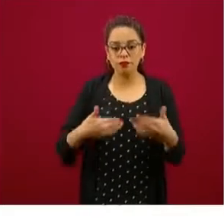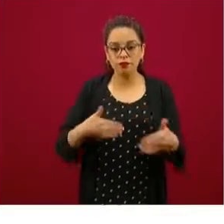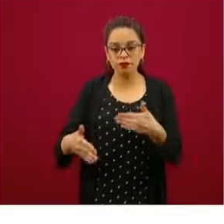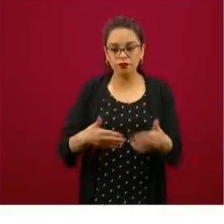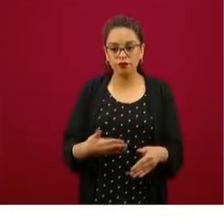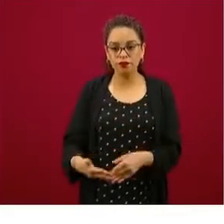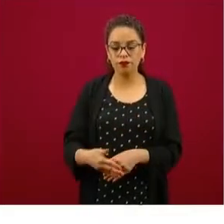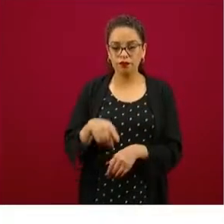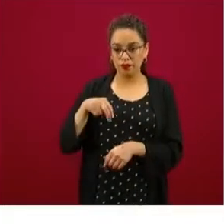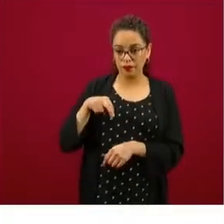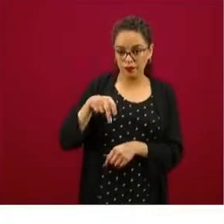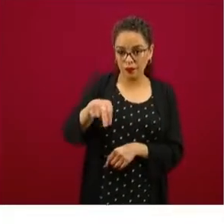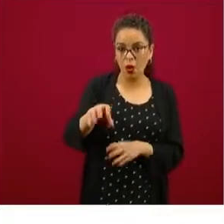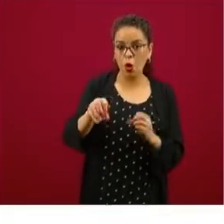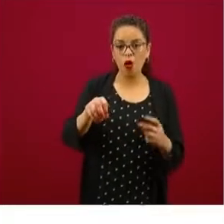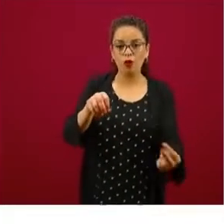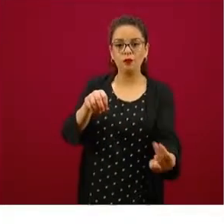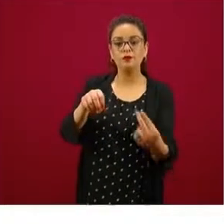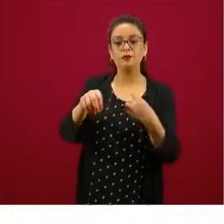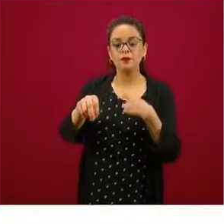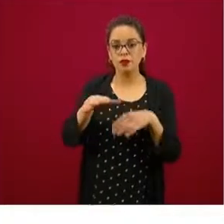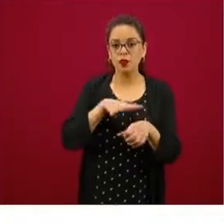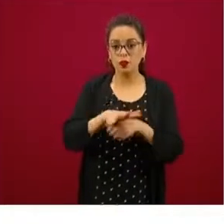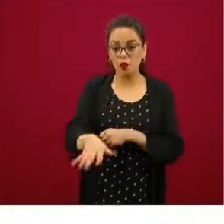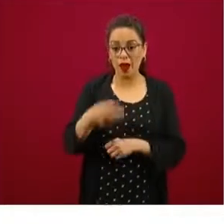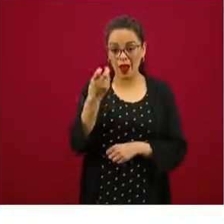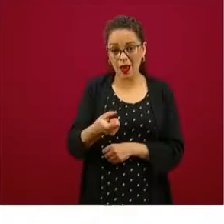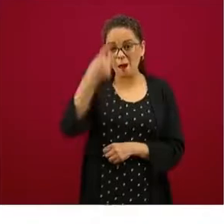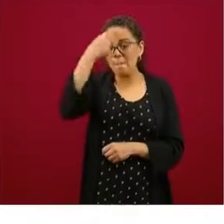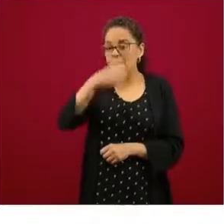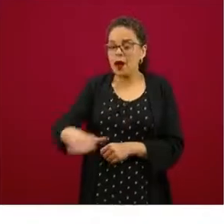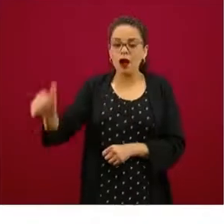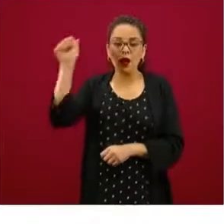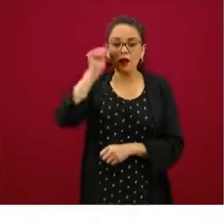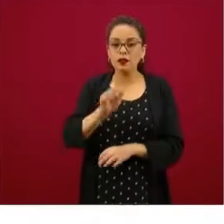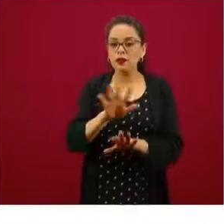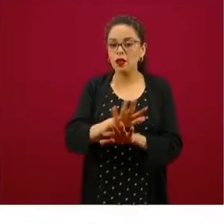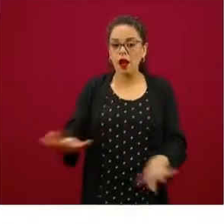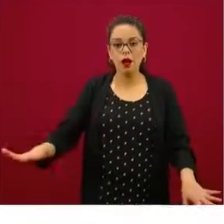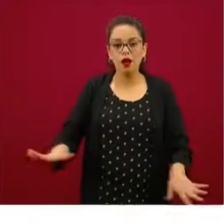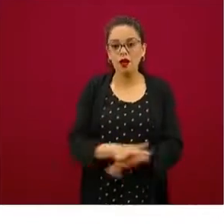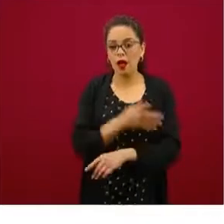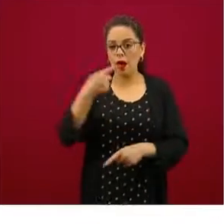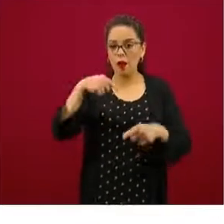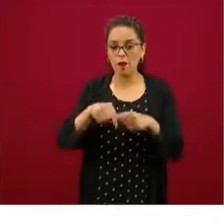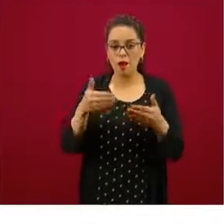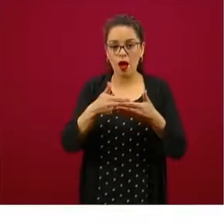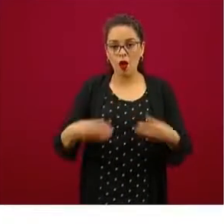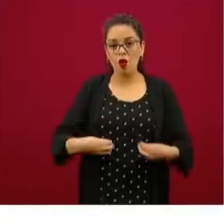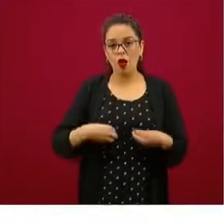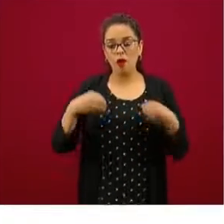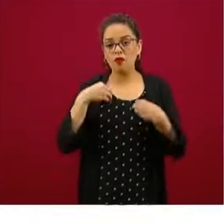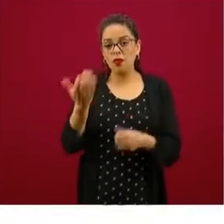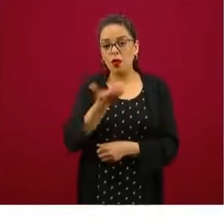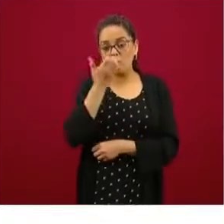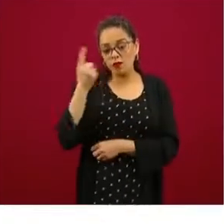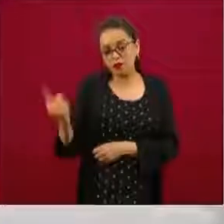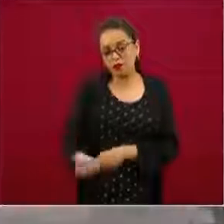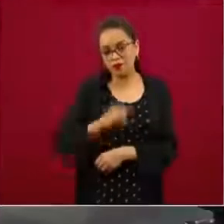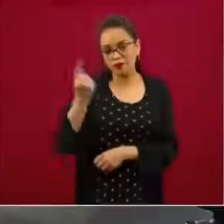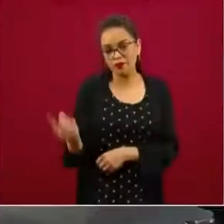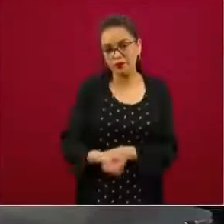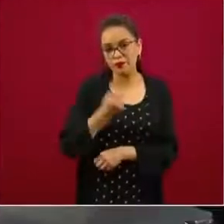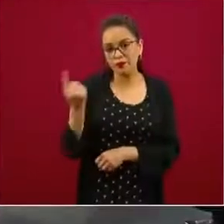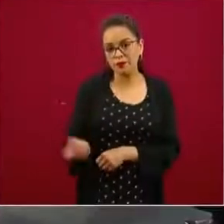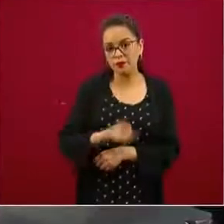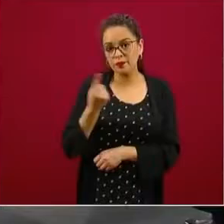nueva normalidad, porque esto es para siempre ahora. Tenemos que empezar a vivir con esto como parte ya de nuestras costumbres, como